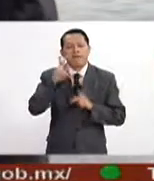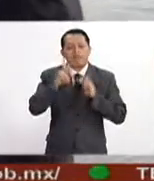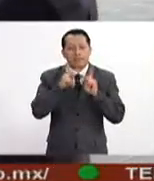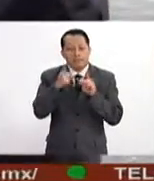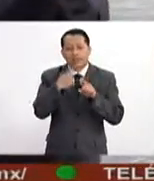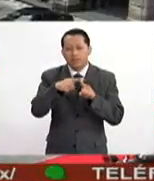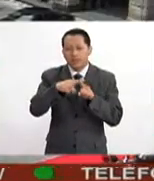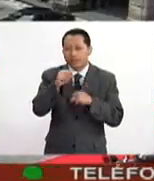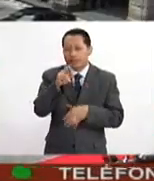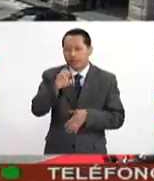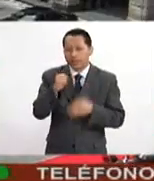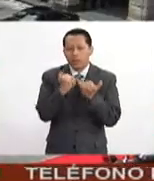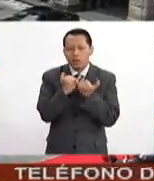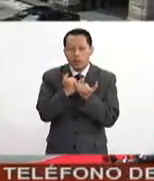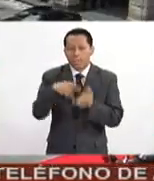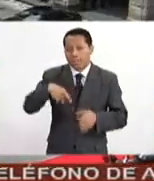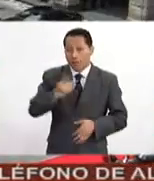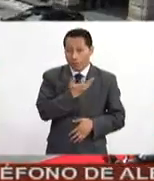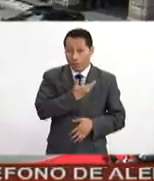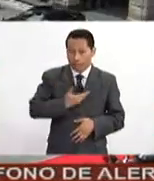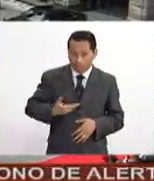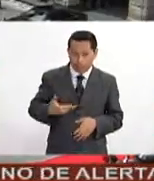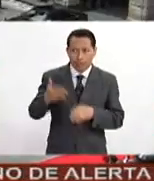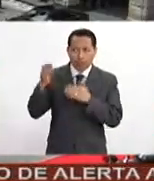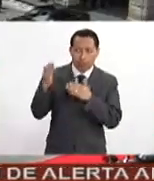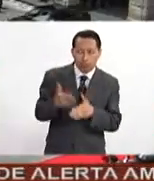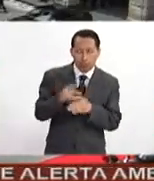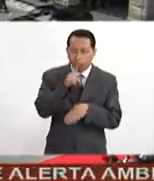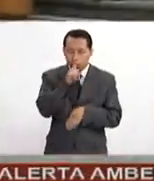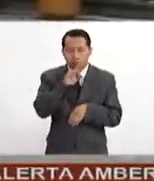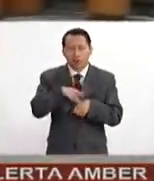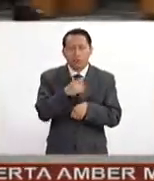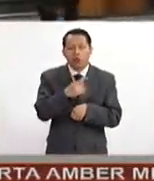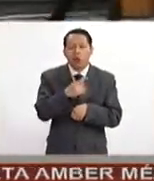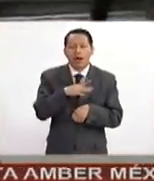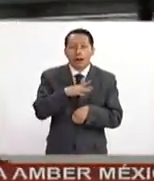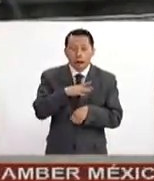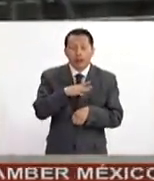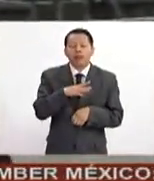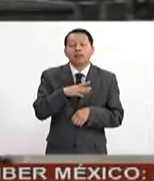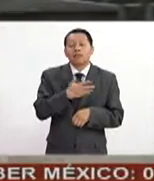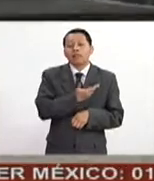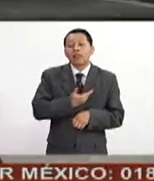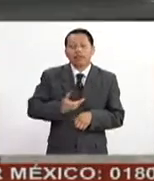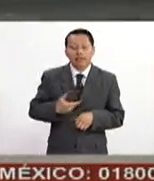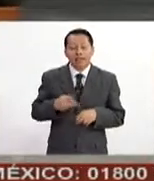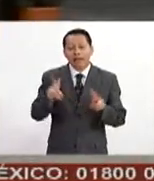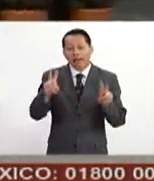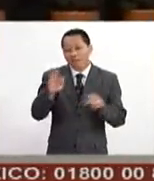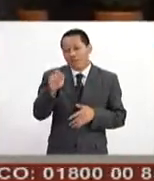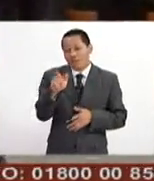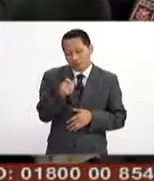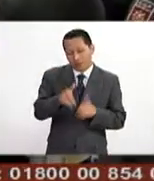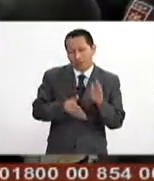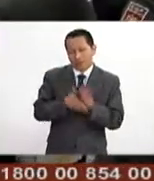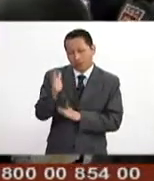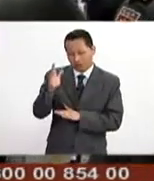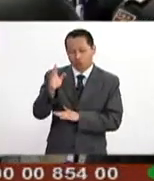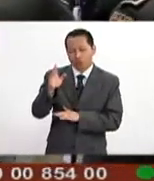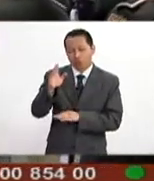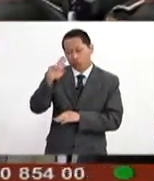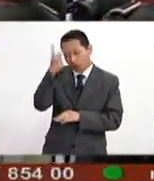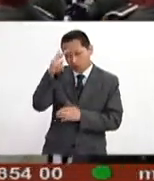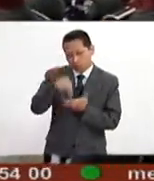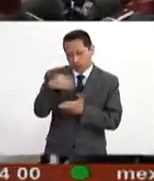muy poco de jefes de Estado o de primeros ministros. Por ejemplo, Vicente Fox estuvo en Polonia, visitó Polonia en 2004, mientras que el